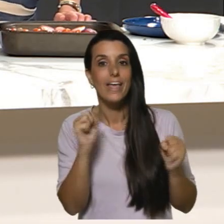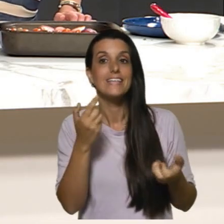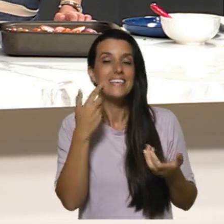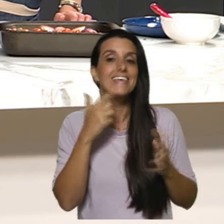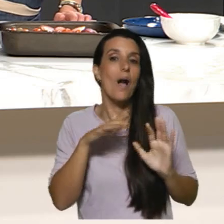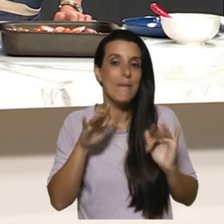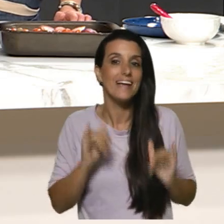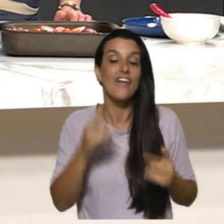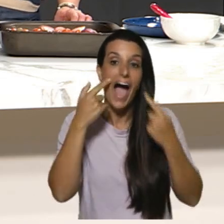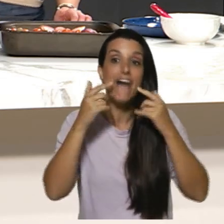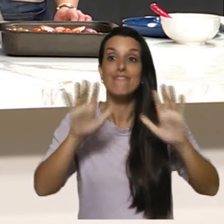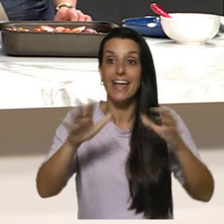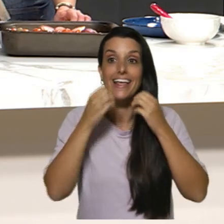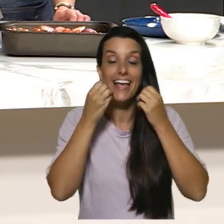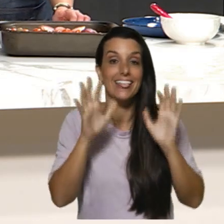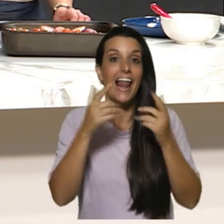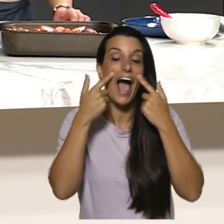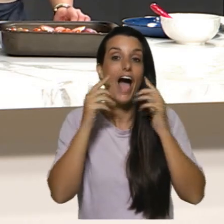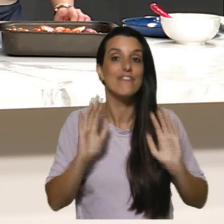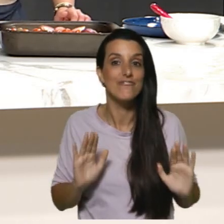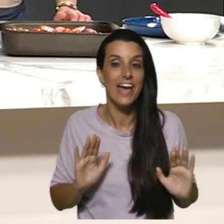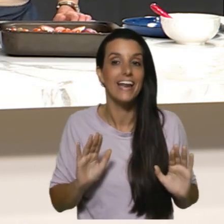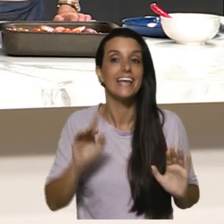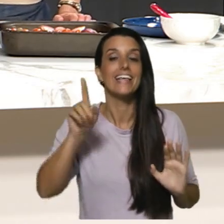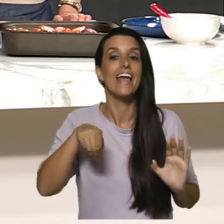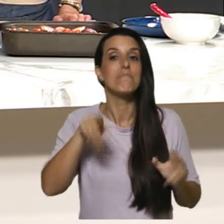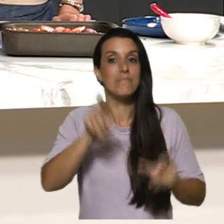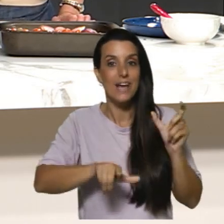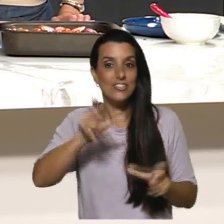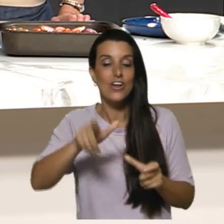tendrían que venir, ¿no? Lo vemos, esa receta de tanto tiempo que nos han mandado tantos televidentes que agradecemos.